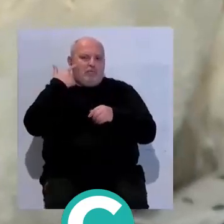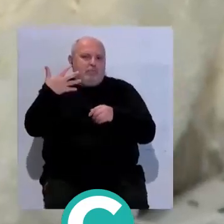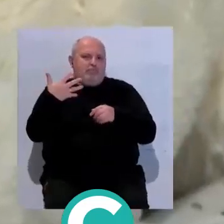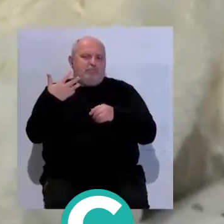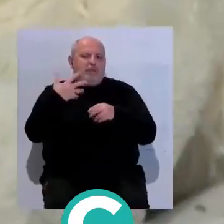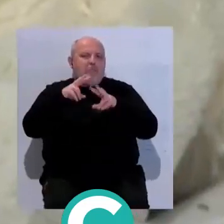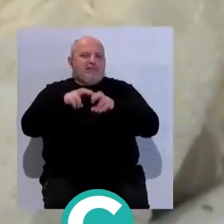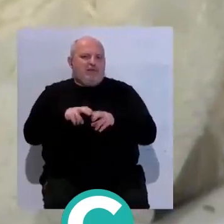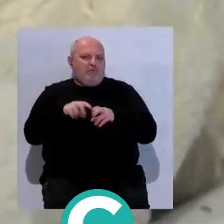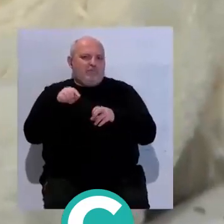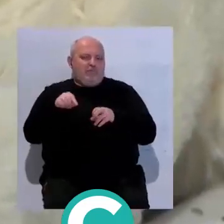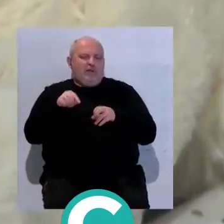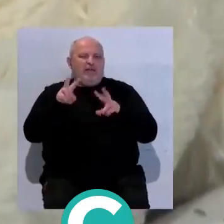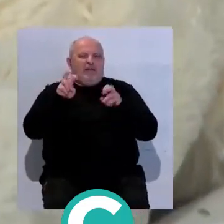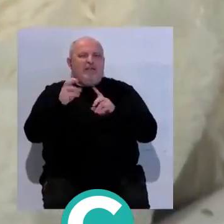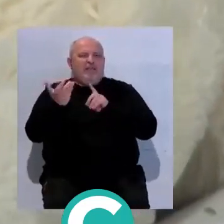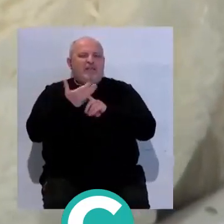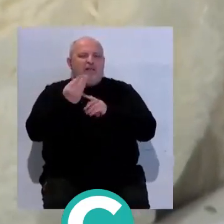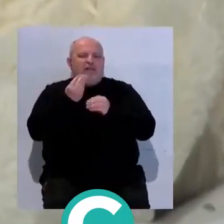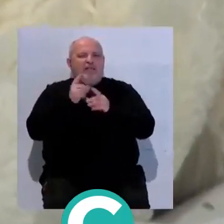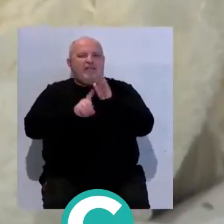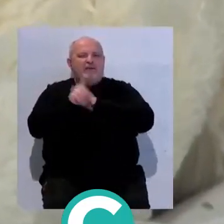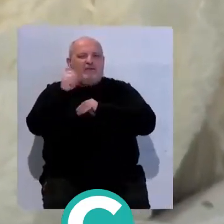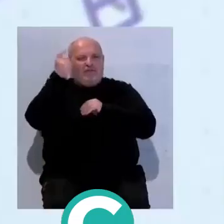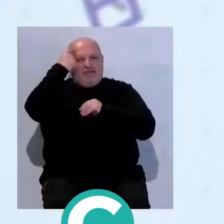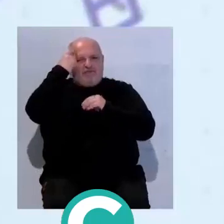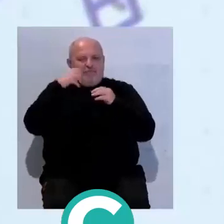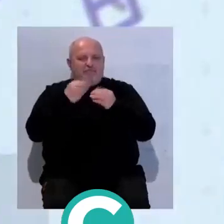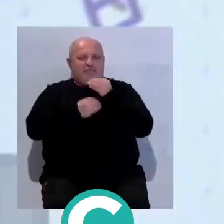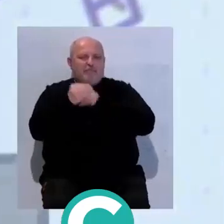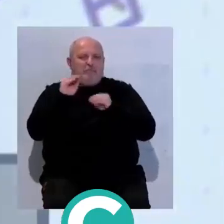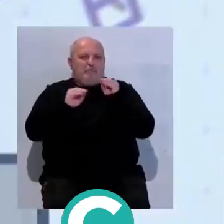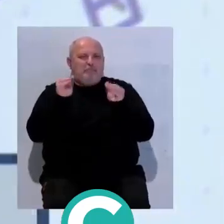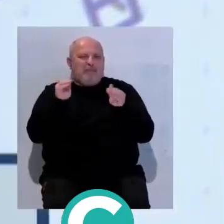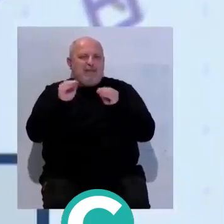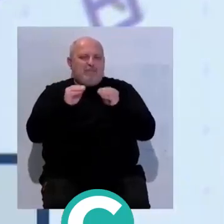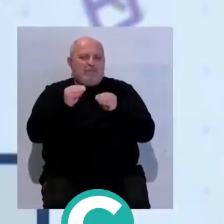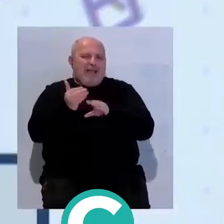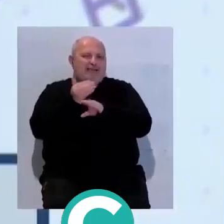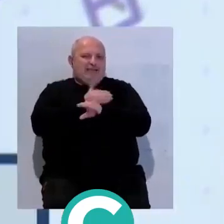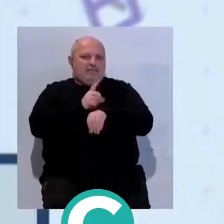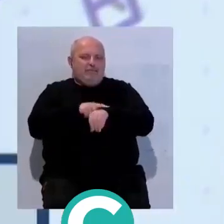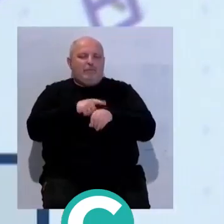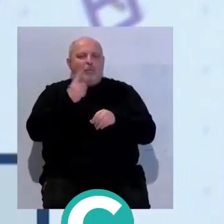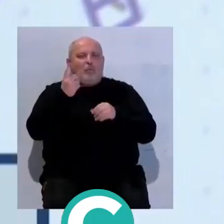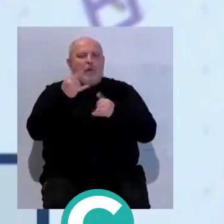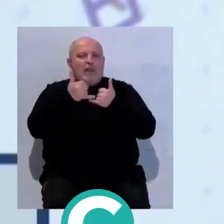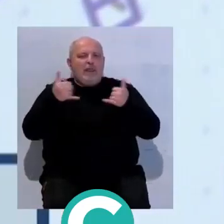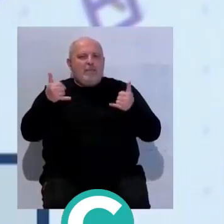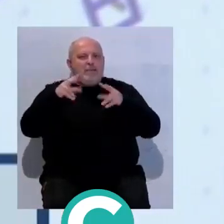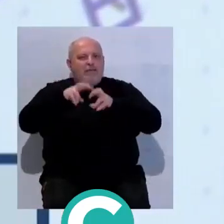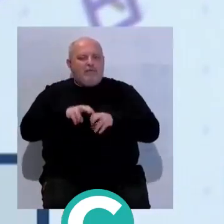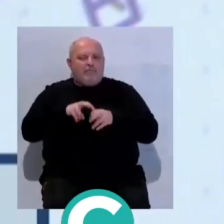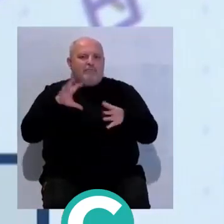en investigación de las alteraciones del neurodesarrollo. Obteniendo resultados que han permitido fomentar una línea de